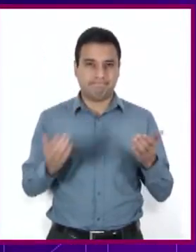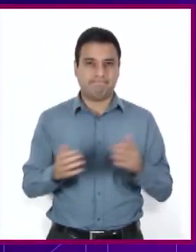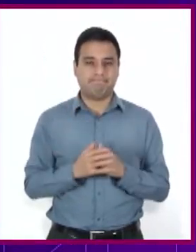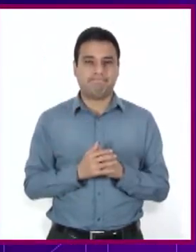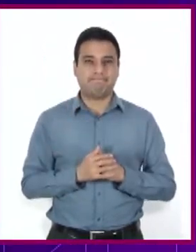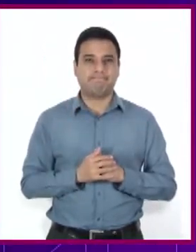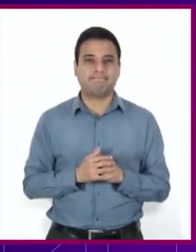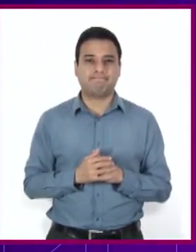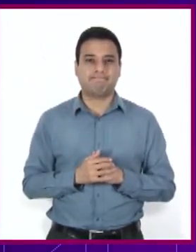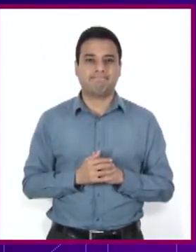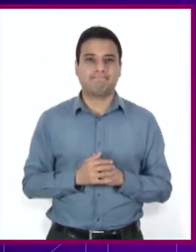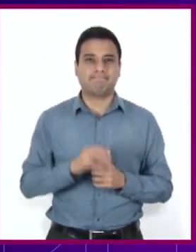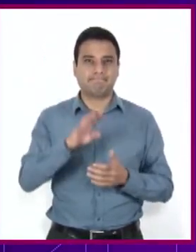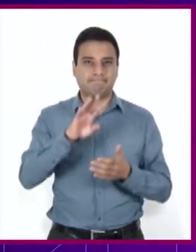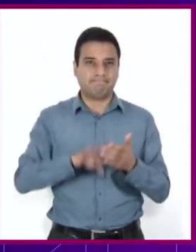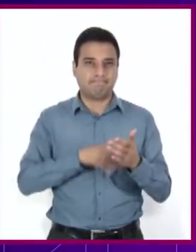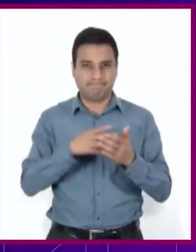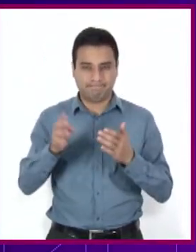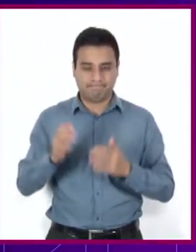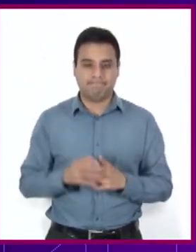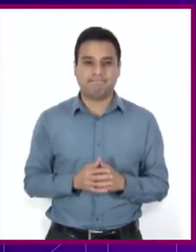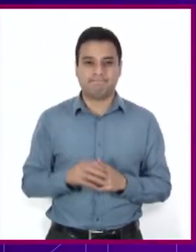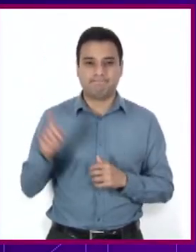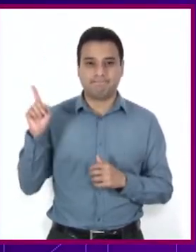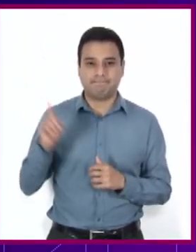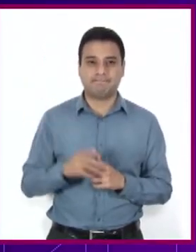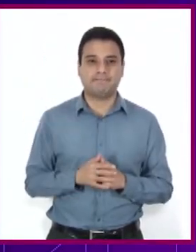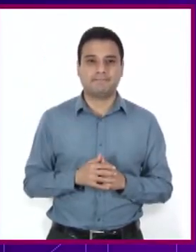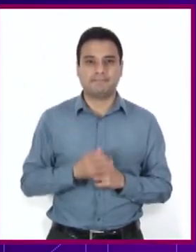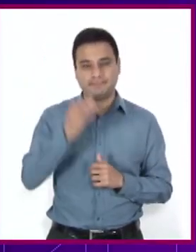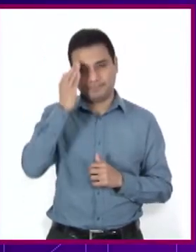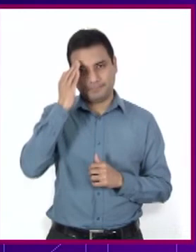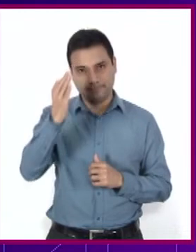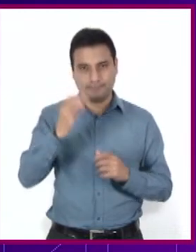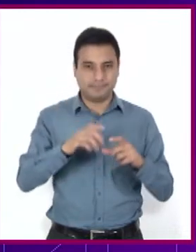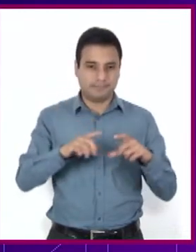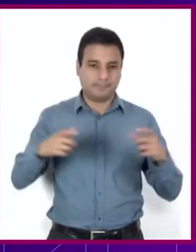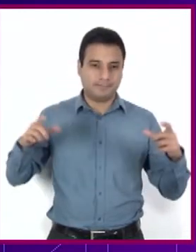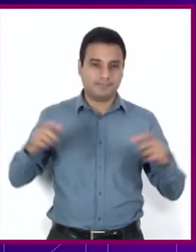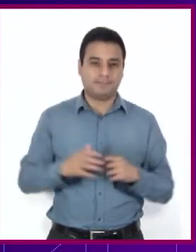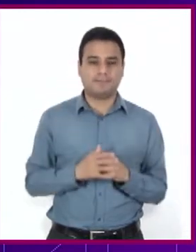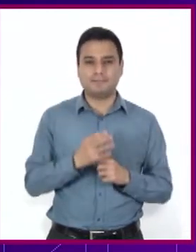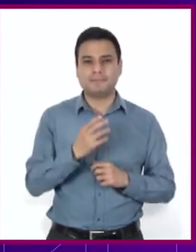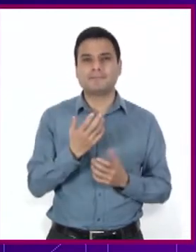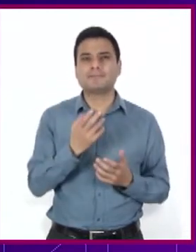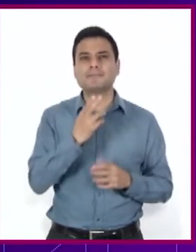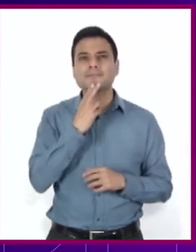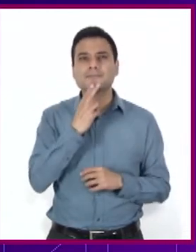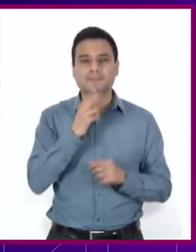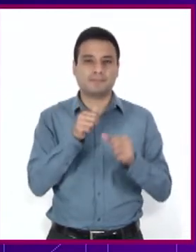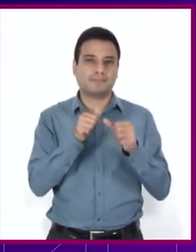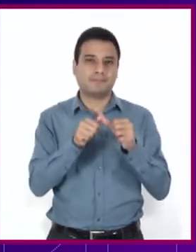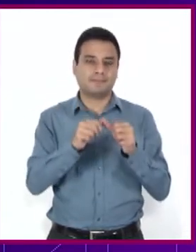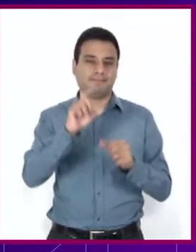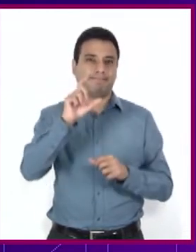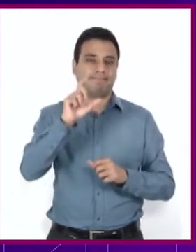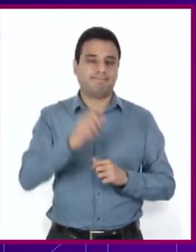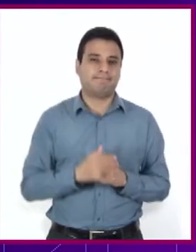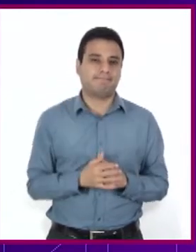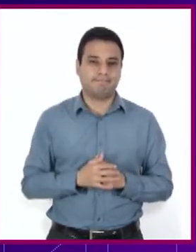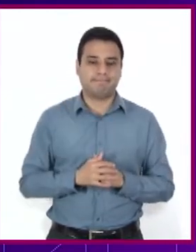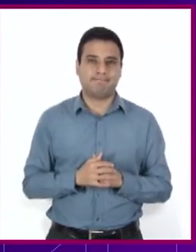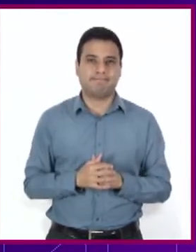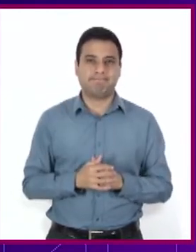tabla de la relación tiempo-radio, a cada punto lo nombramos utilizando letras mayúsculas y